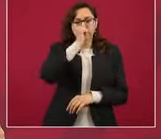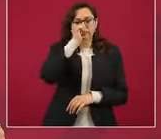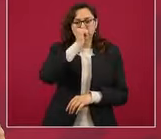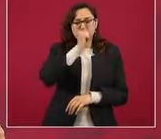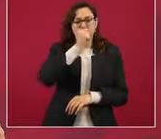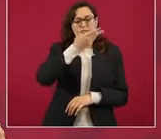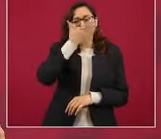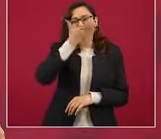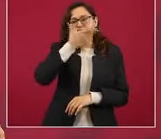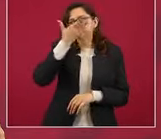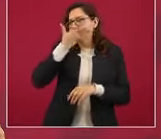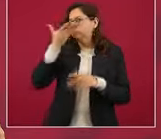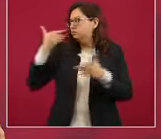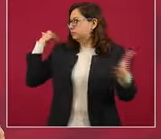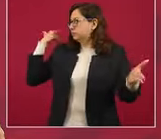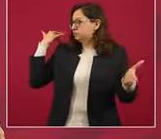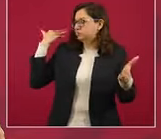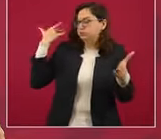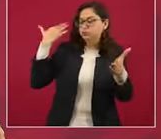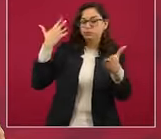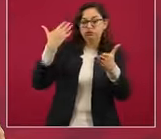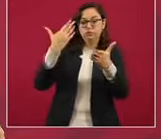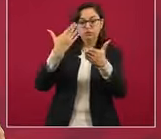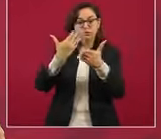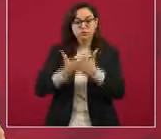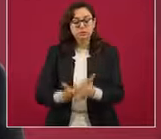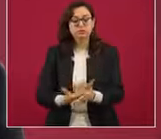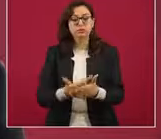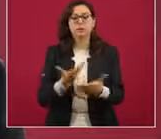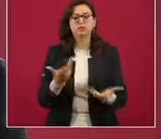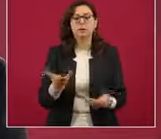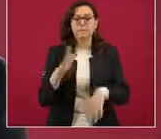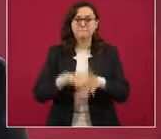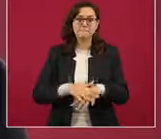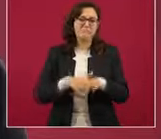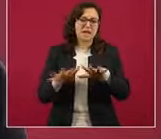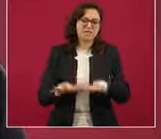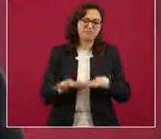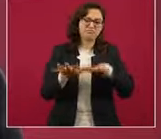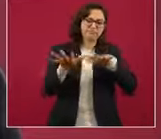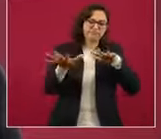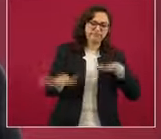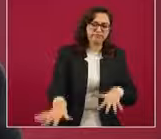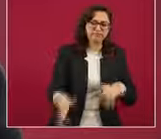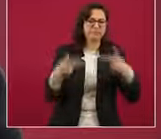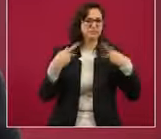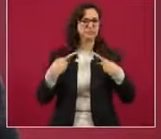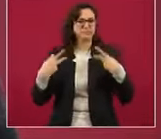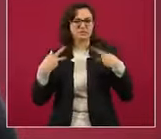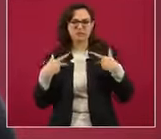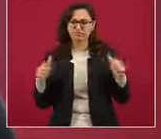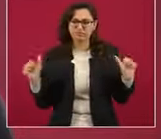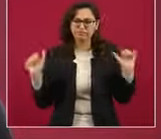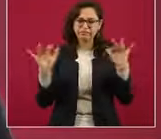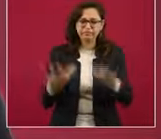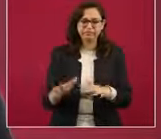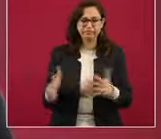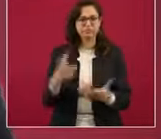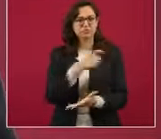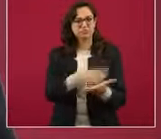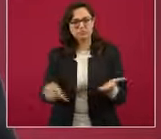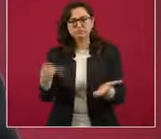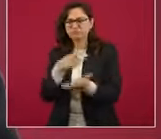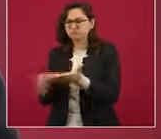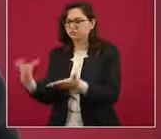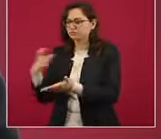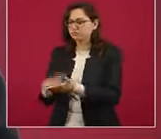de tiempo atrás es cuando hay más tráfico, cuando la gente sale más, hay más compras. Bueno, en